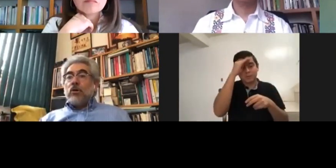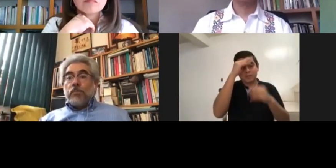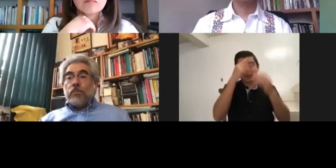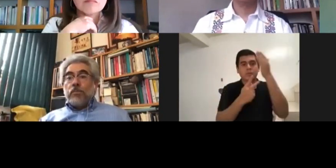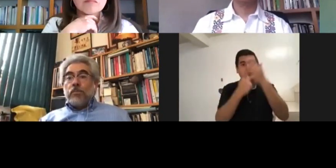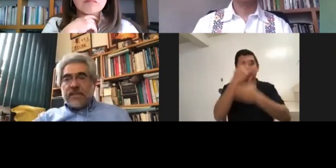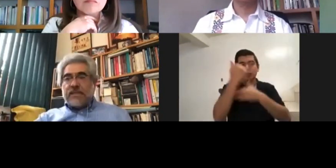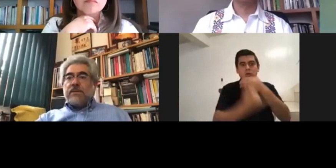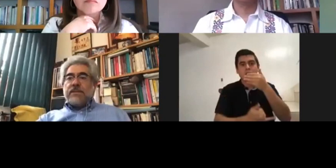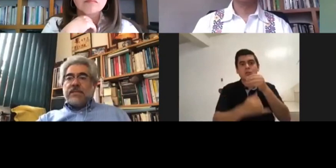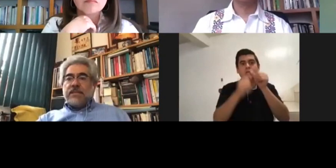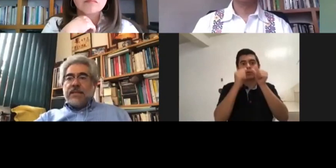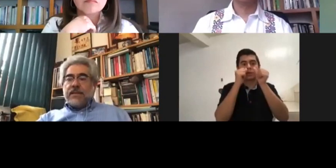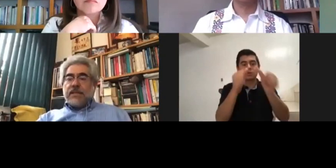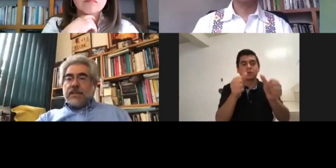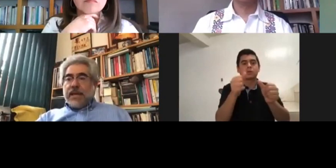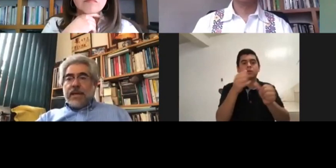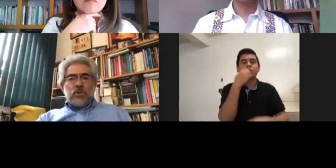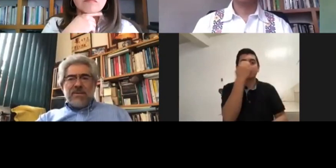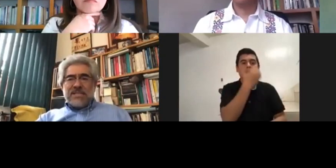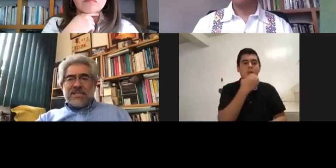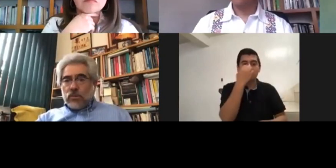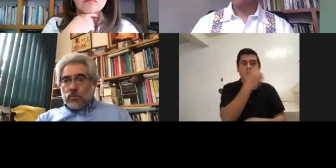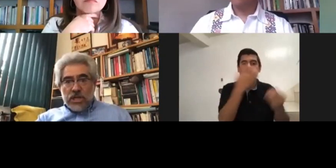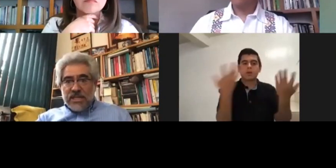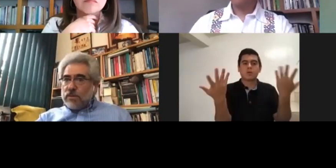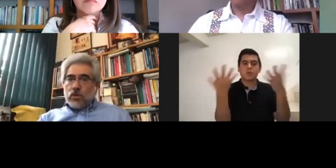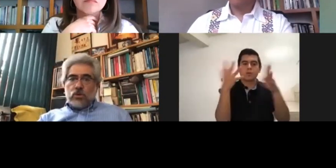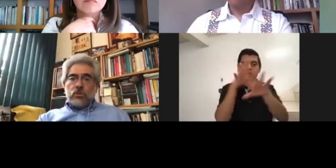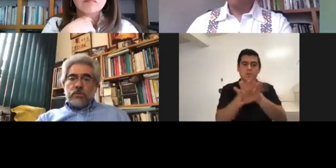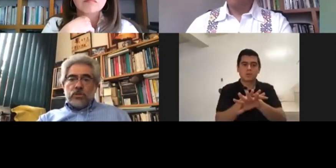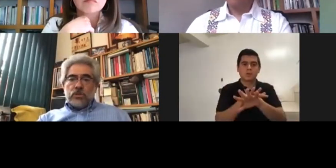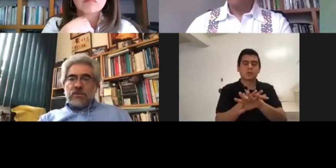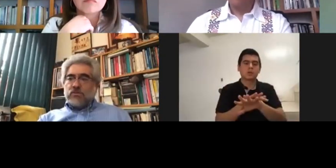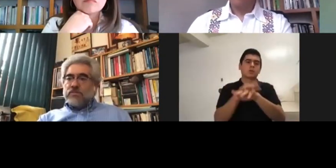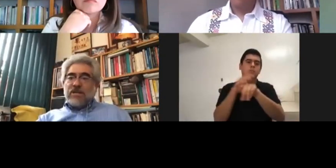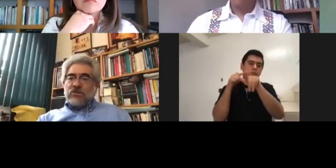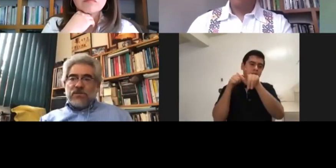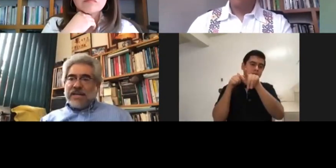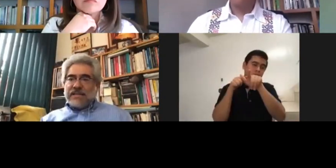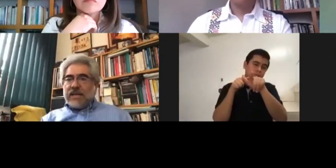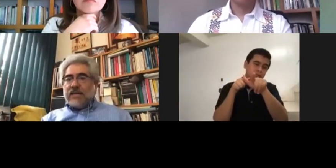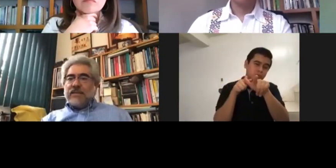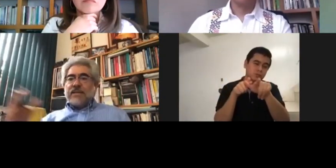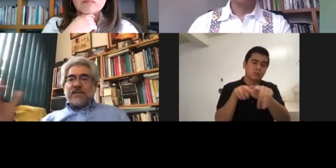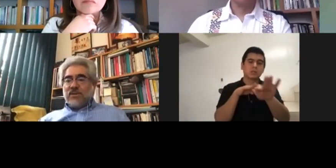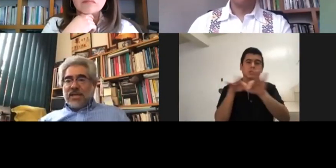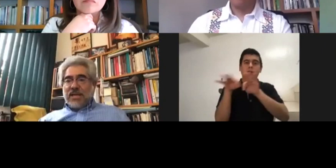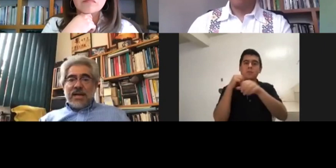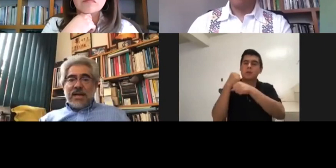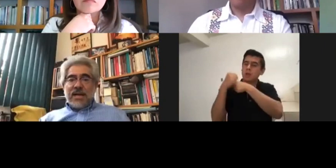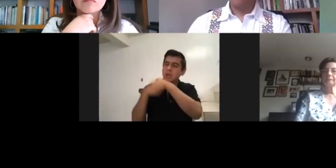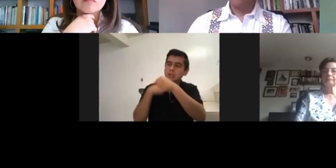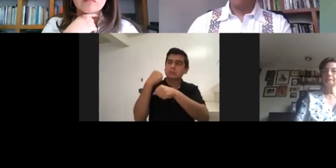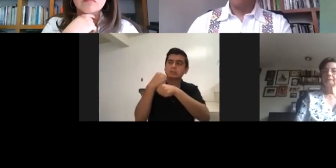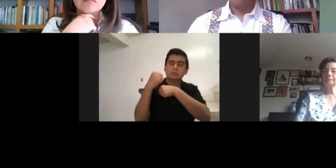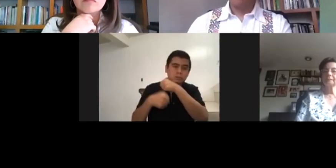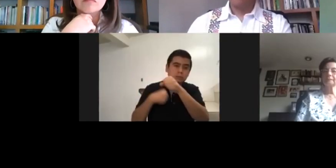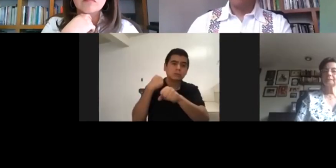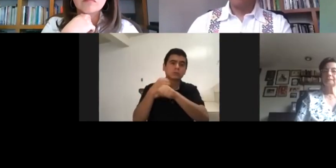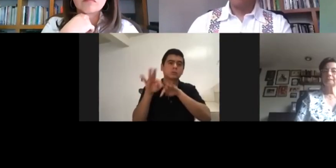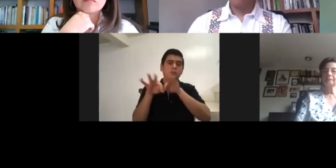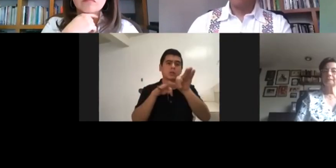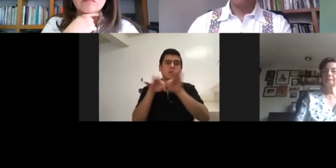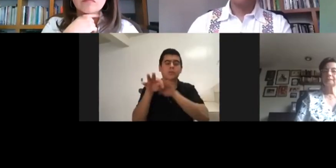que incorporen esta diversidad. Hemos avanzado muchísimo en los últimos años, pero nos faltan, yo diría, años